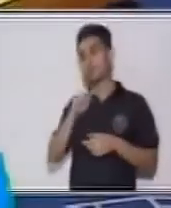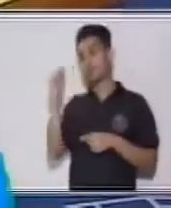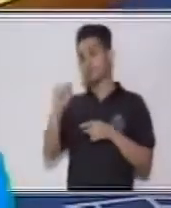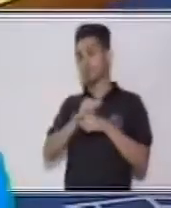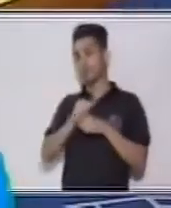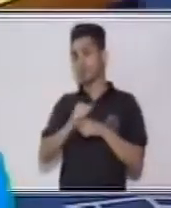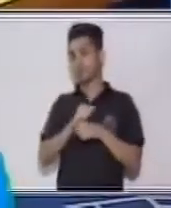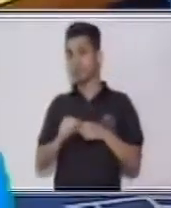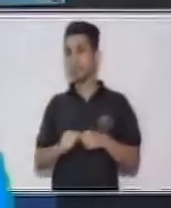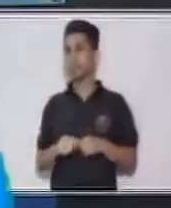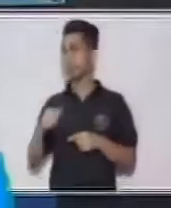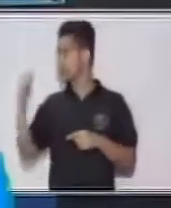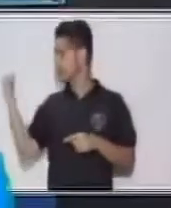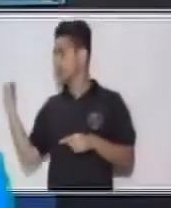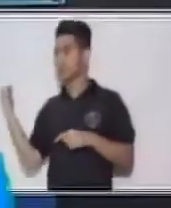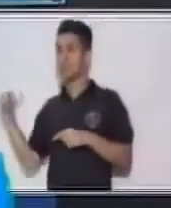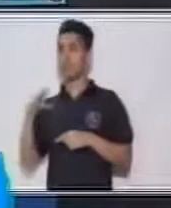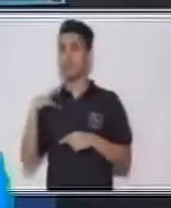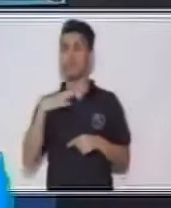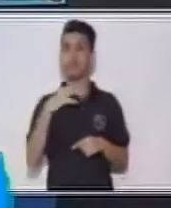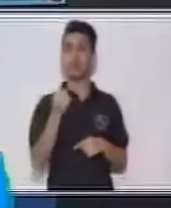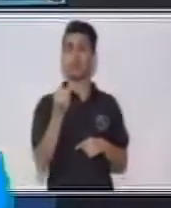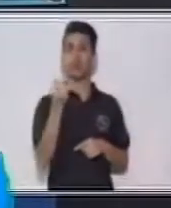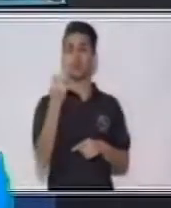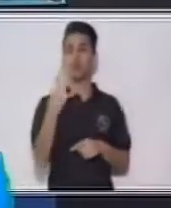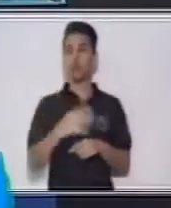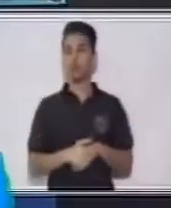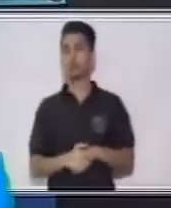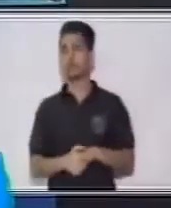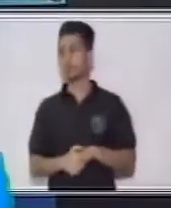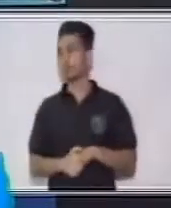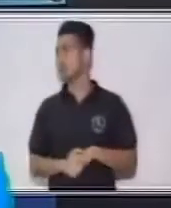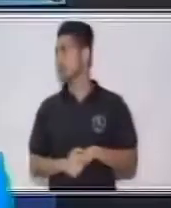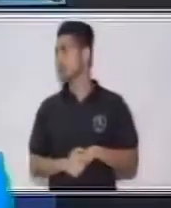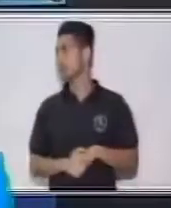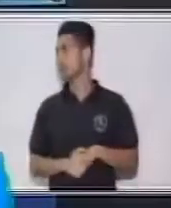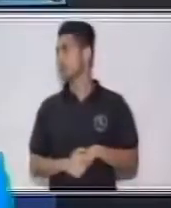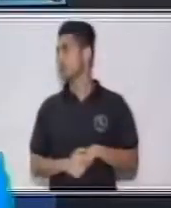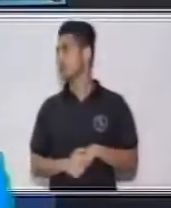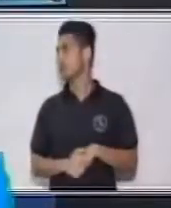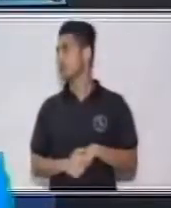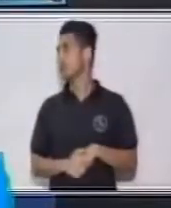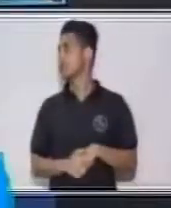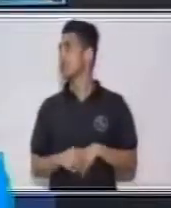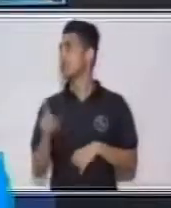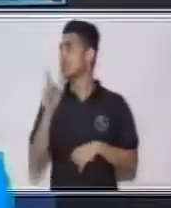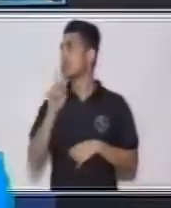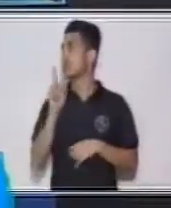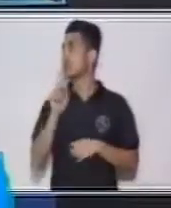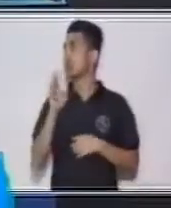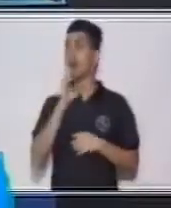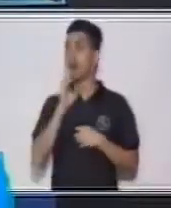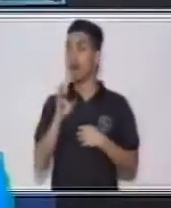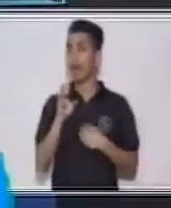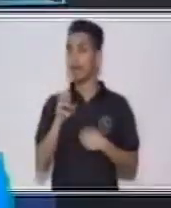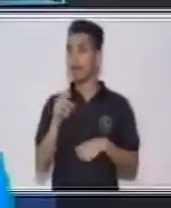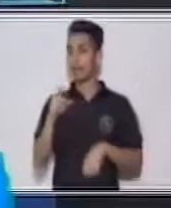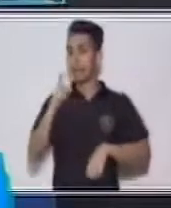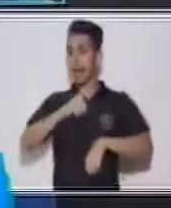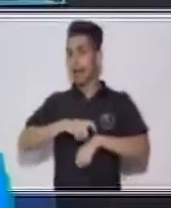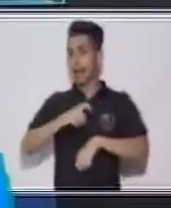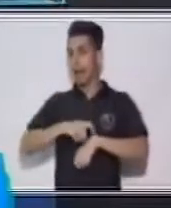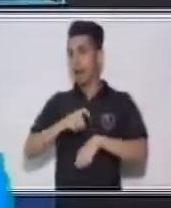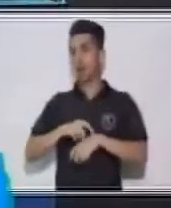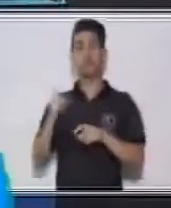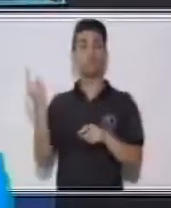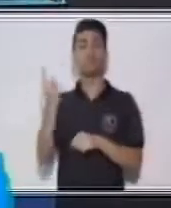tengo estos números no son exactamente el reloj sólo son números pero se parecen a la